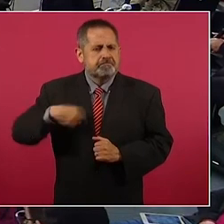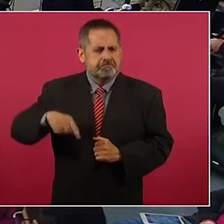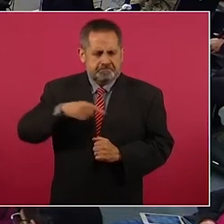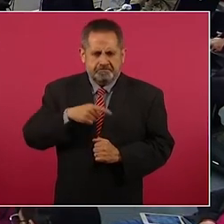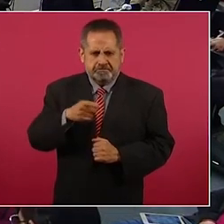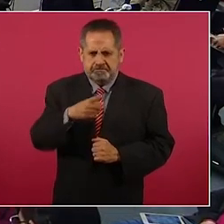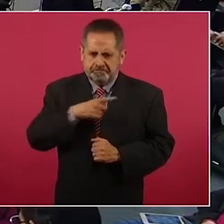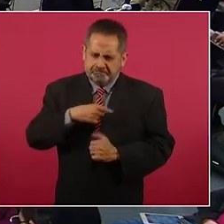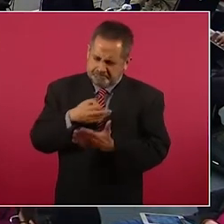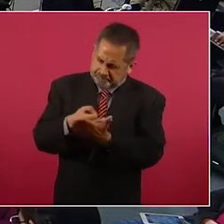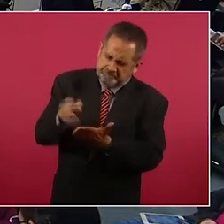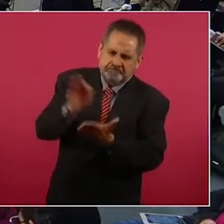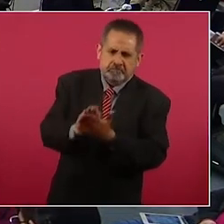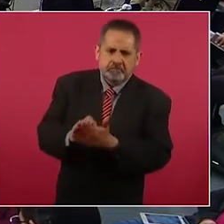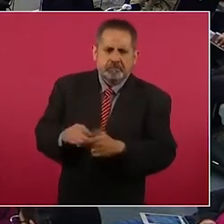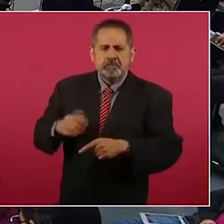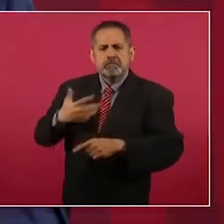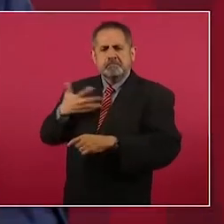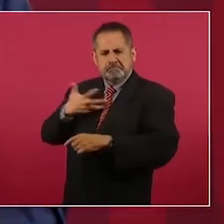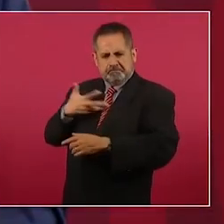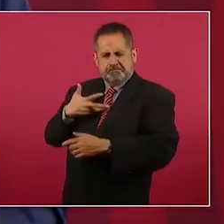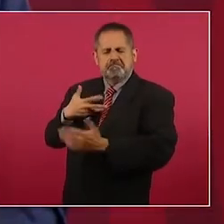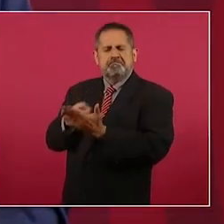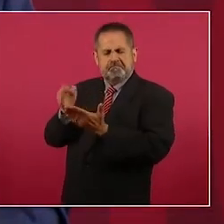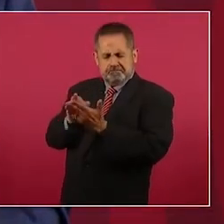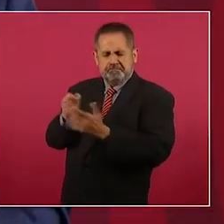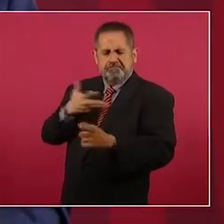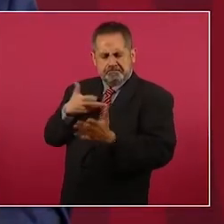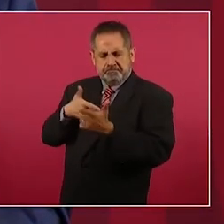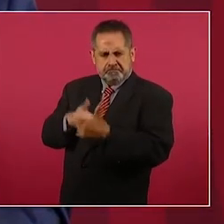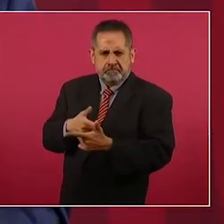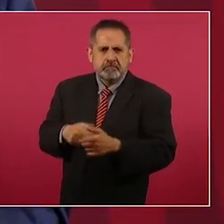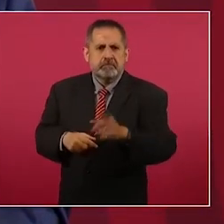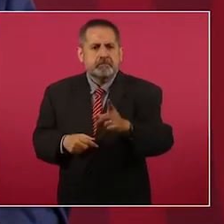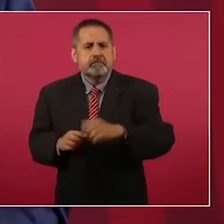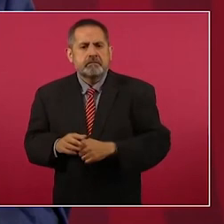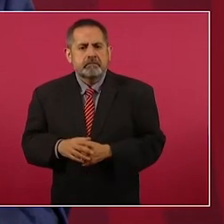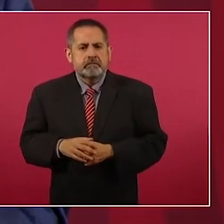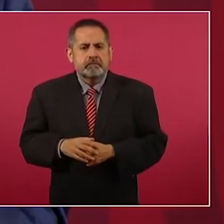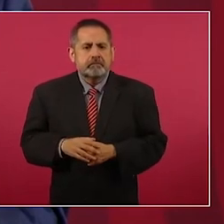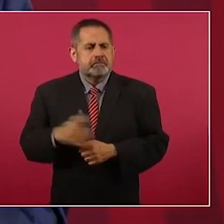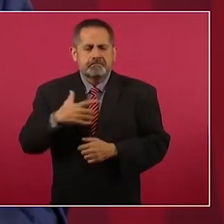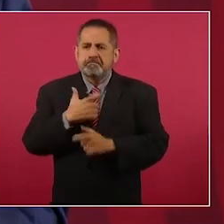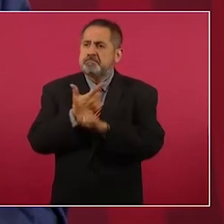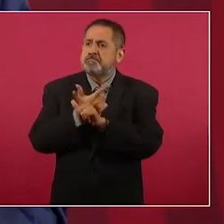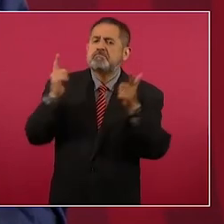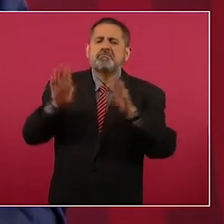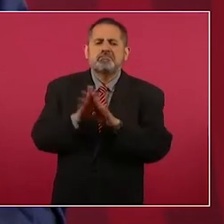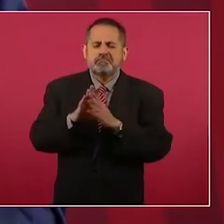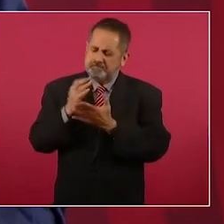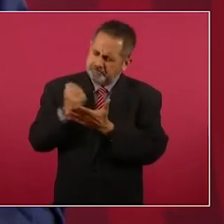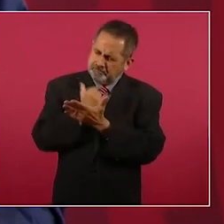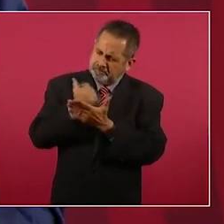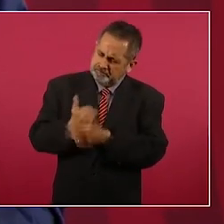valentía. Aquí estoy. Porque la libertad no se implora, se conquista.